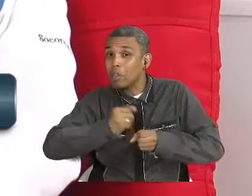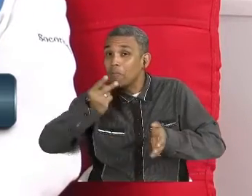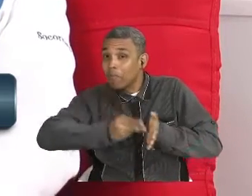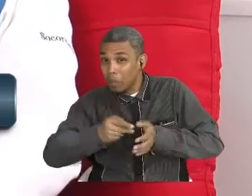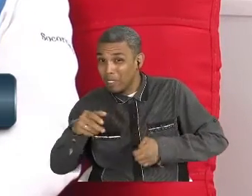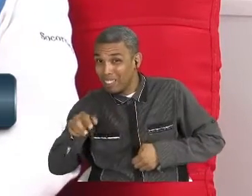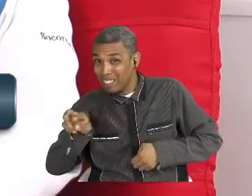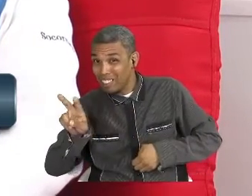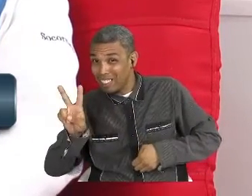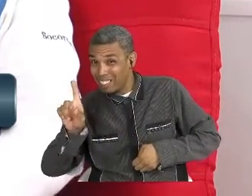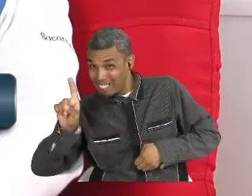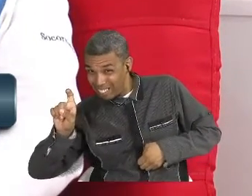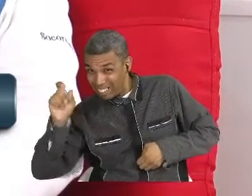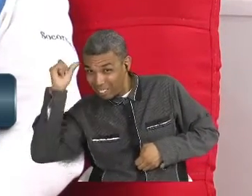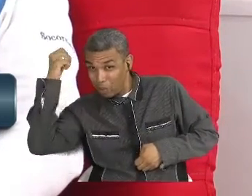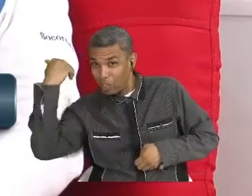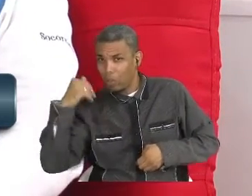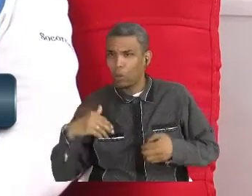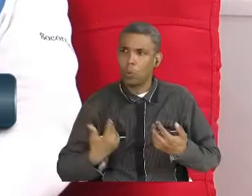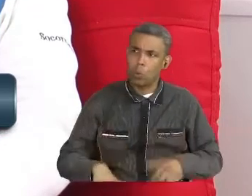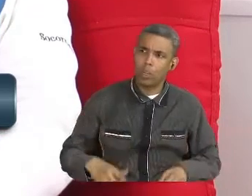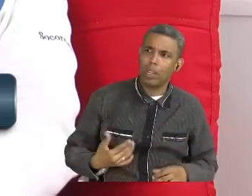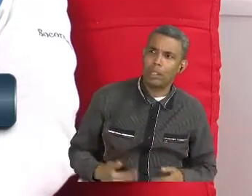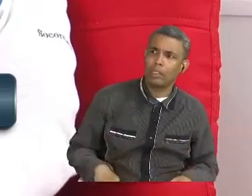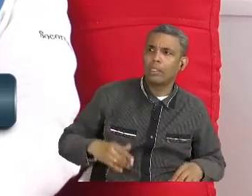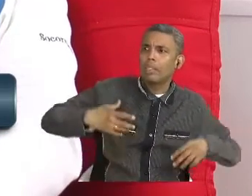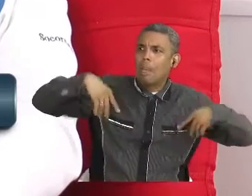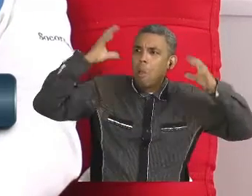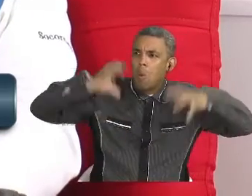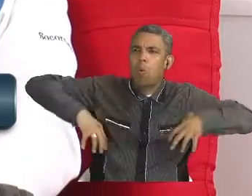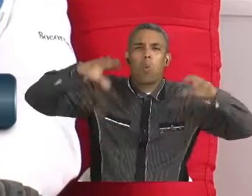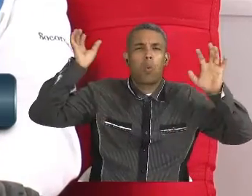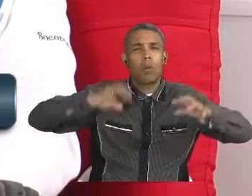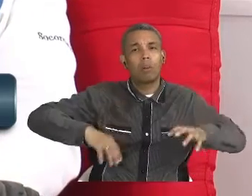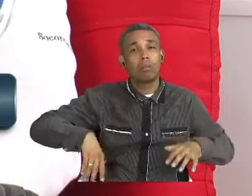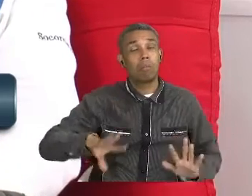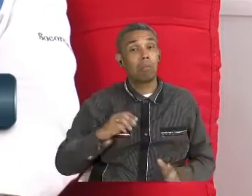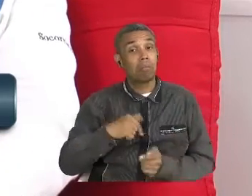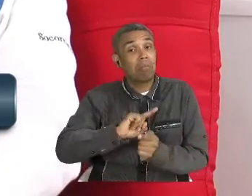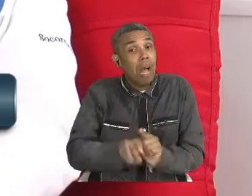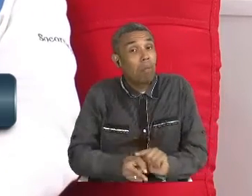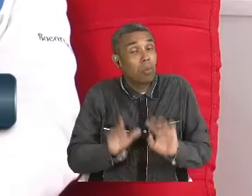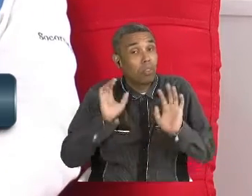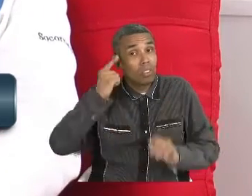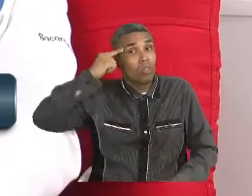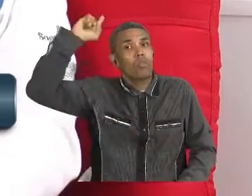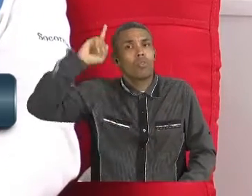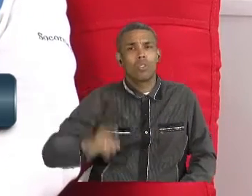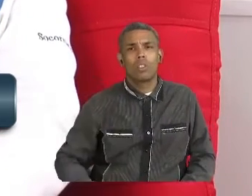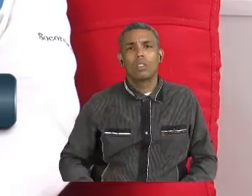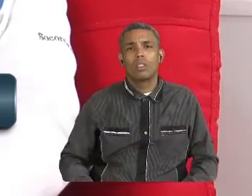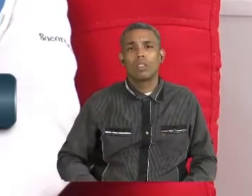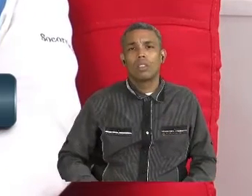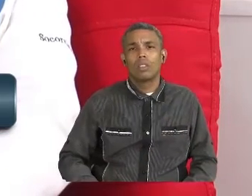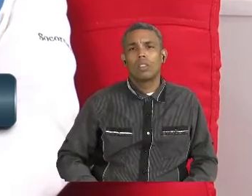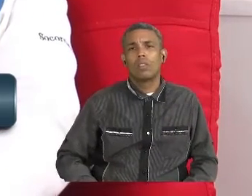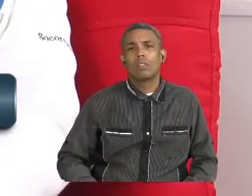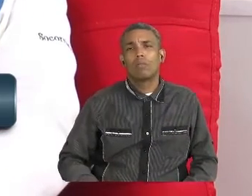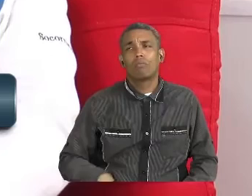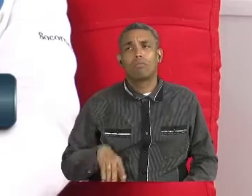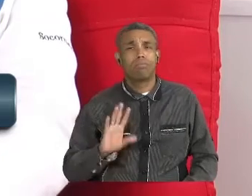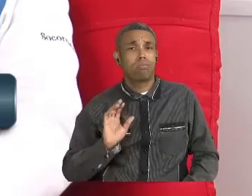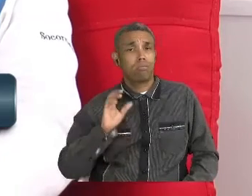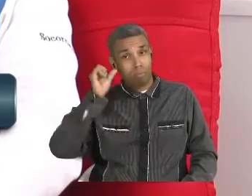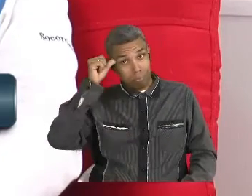esos momentos pues se decía que era seco y ahora se vino lluvia. Pero lo otro más interesante es de que se ha aumentado el doble de la cantidad